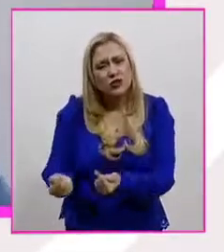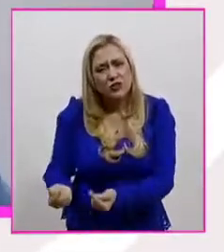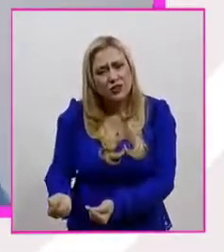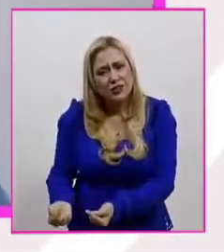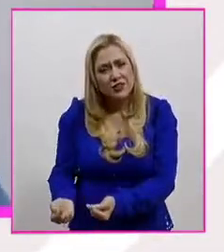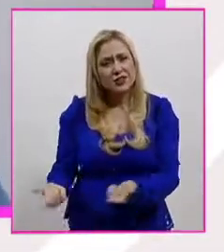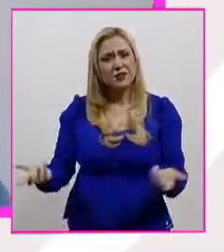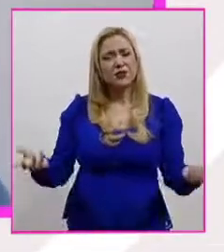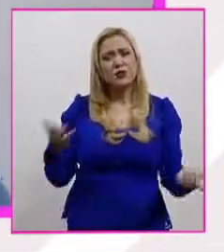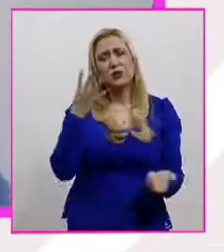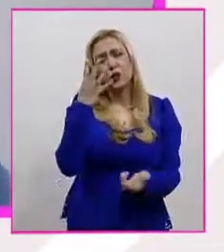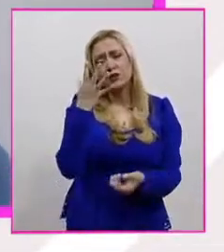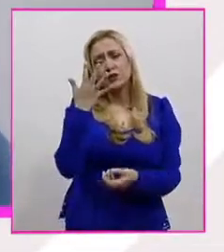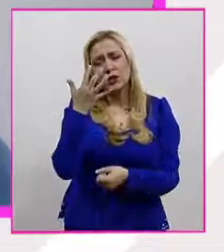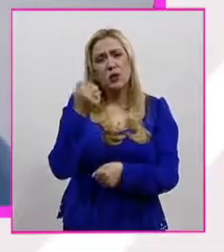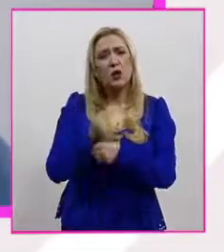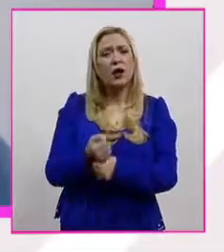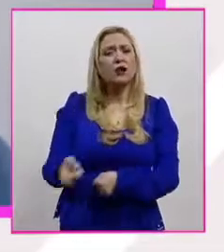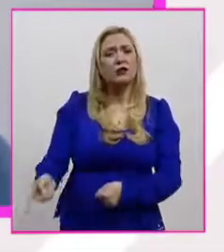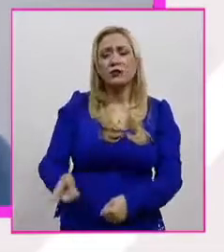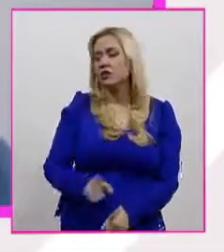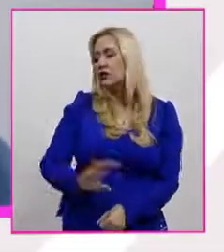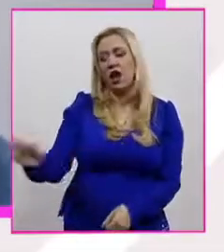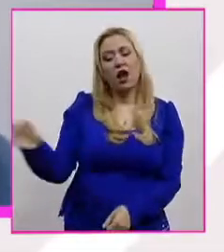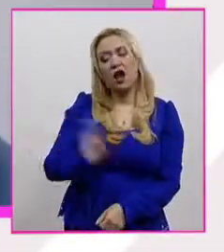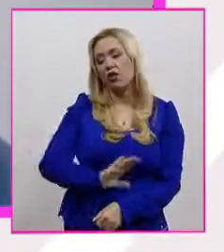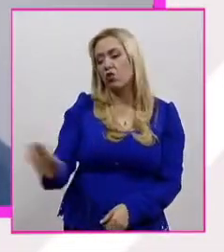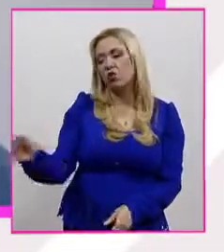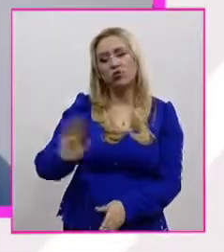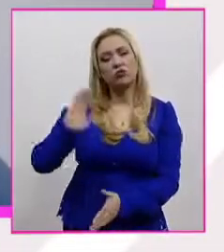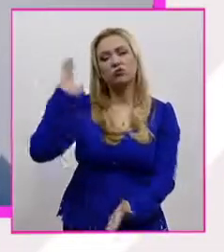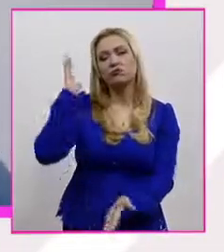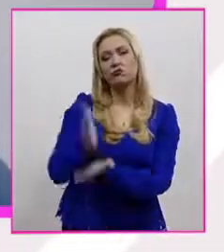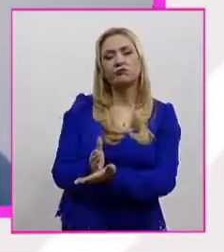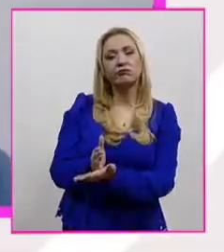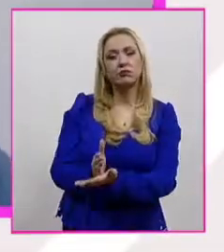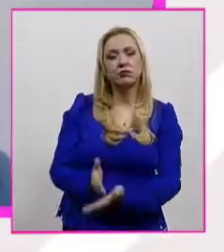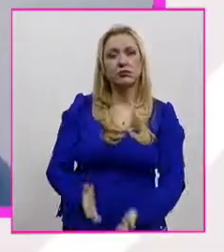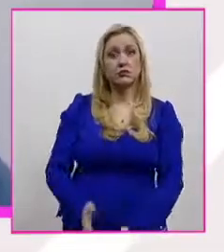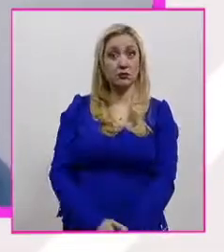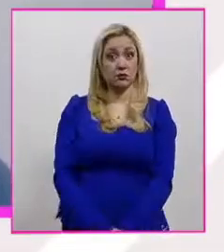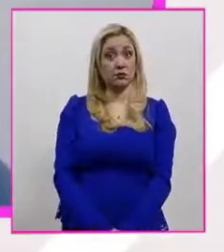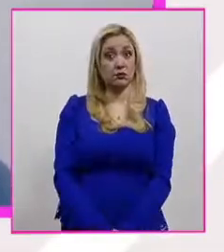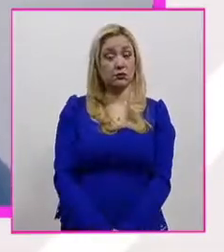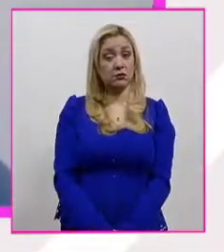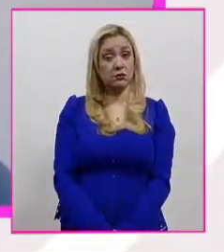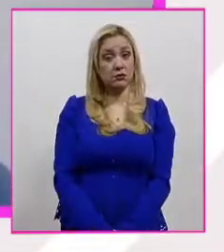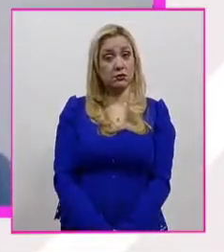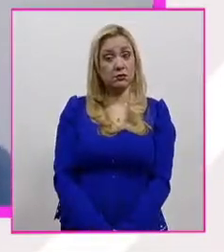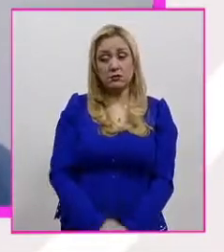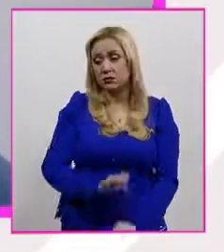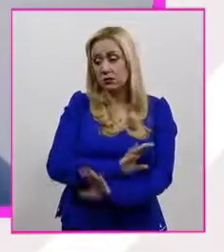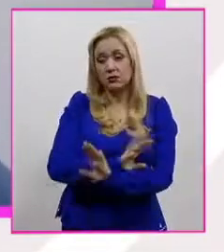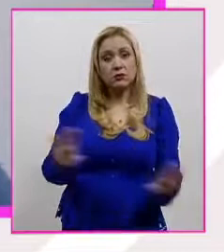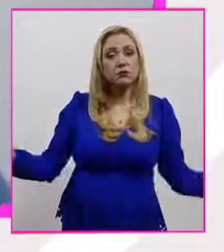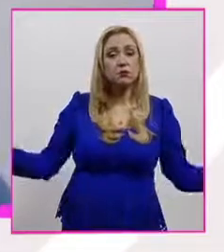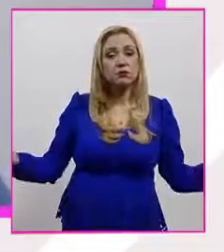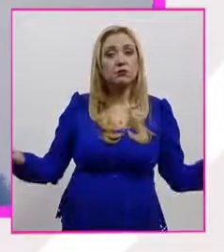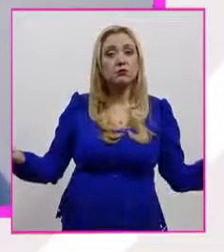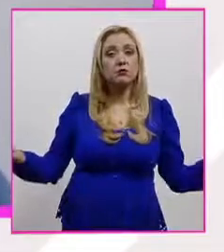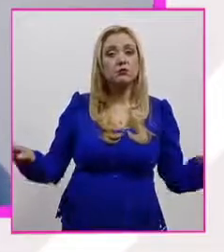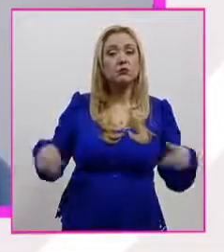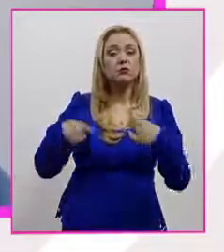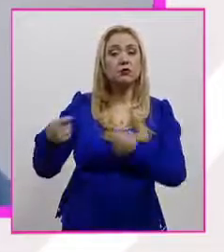a esos niños decides que ya no van a poder seguir en el programa el siguiente año y que además el programa pues ya no les va a dar escuela ni les va a dar